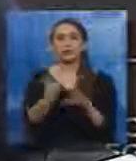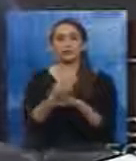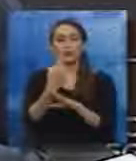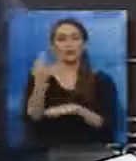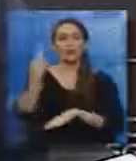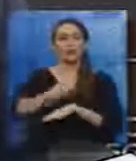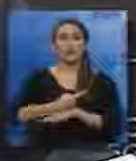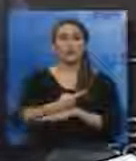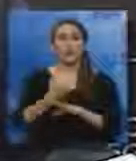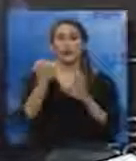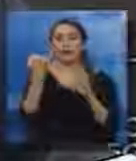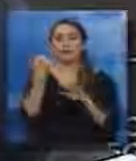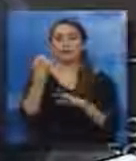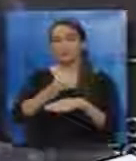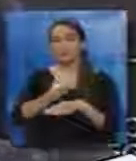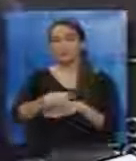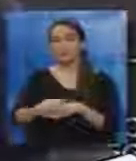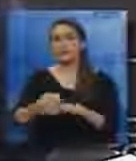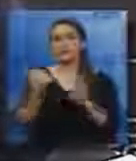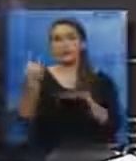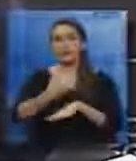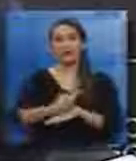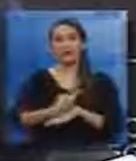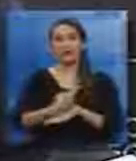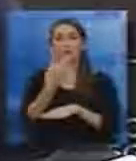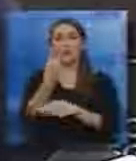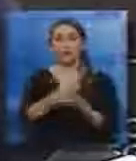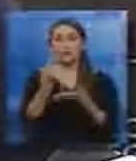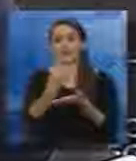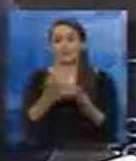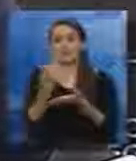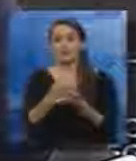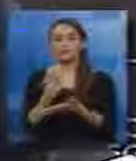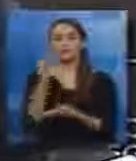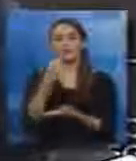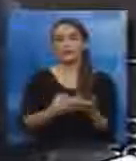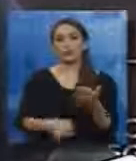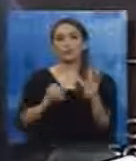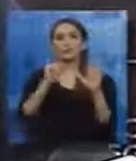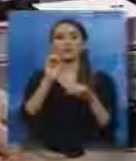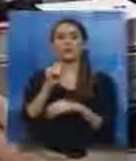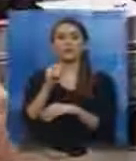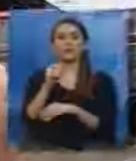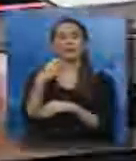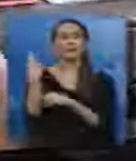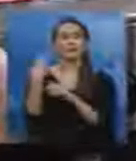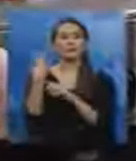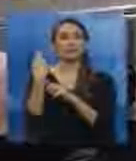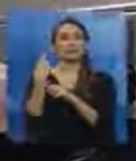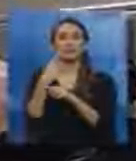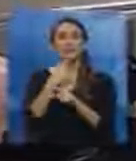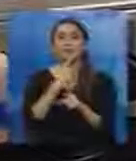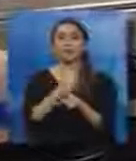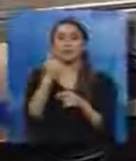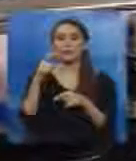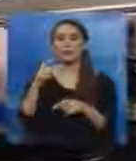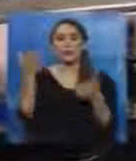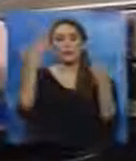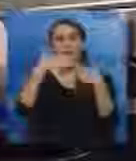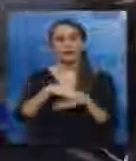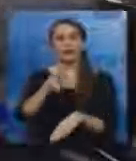de los beneficios de las cocinas de inducción y el subsidio eléctrico de hasta 80 kilovatios hora al mes. Una familia de 5 personas